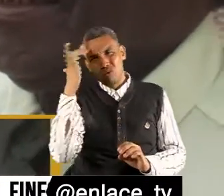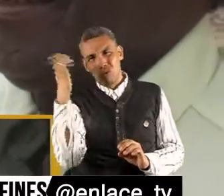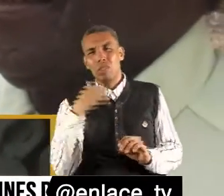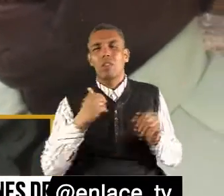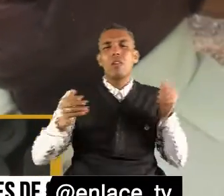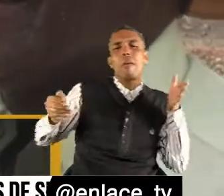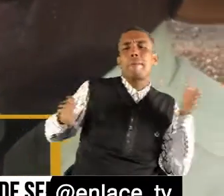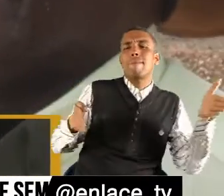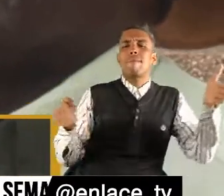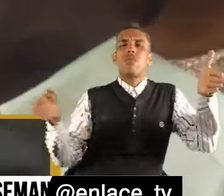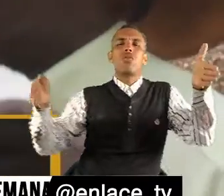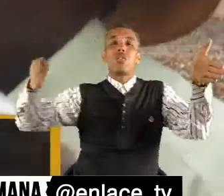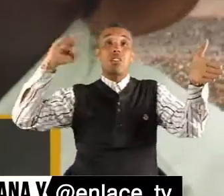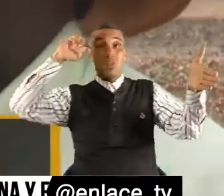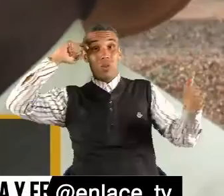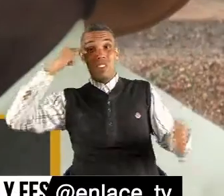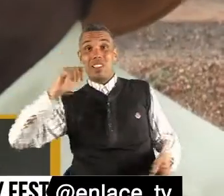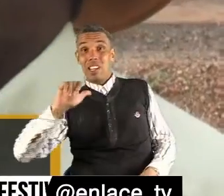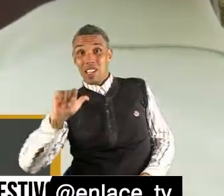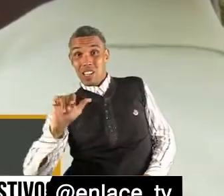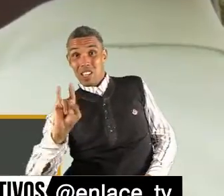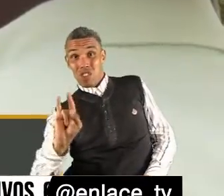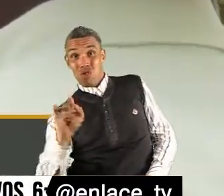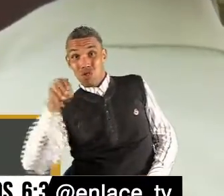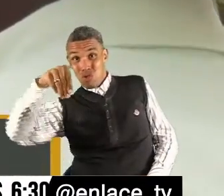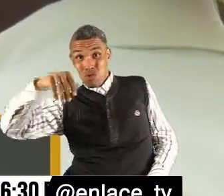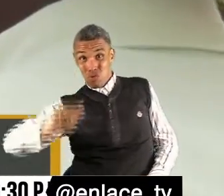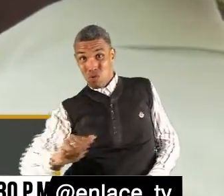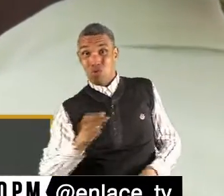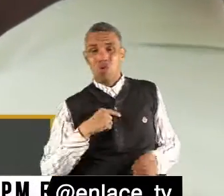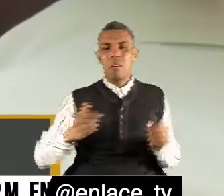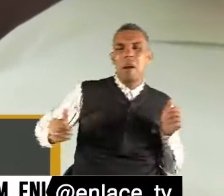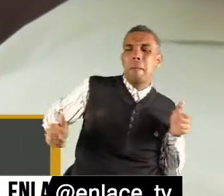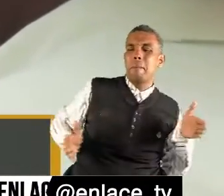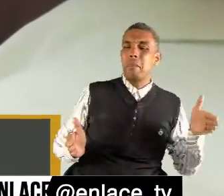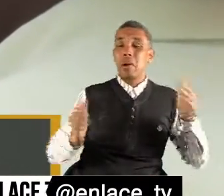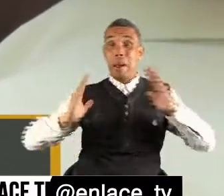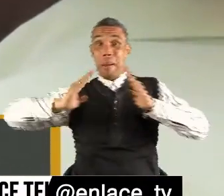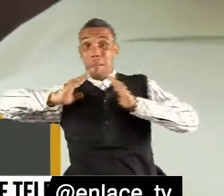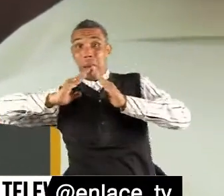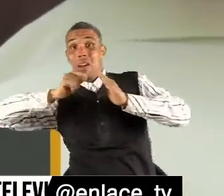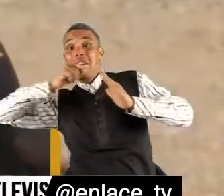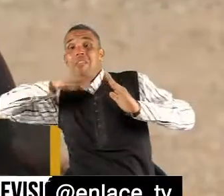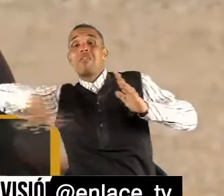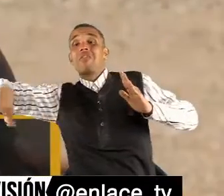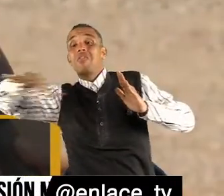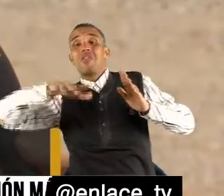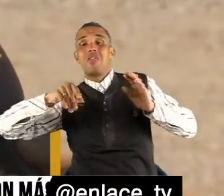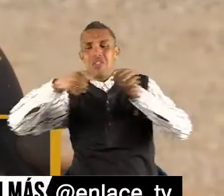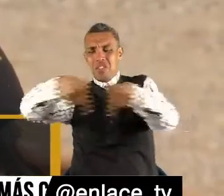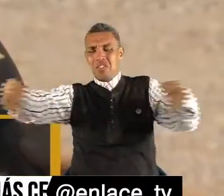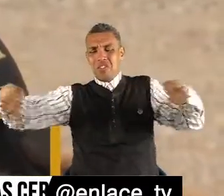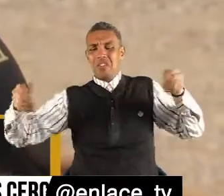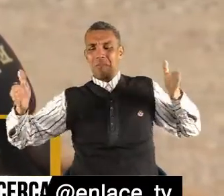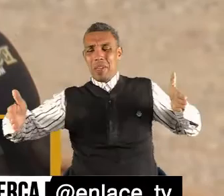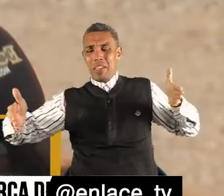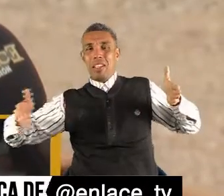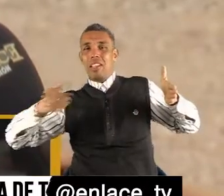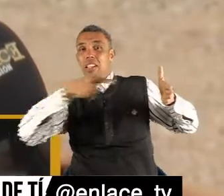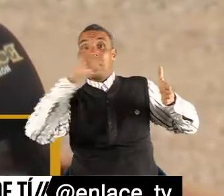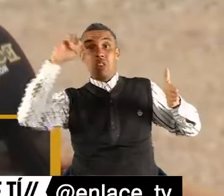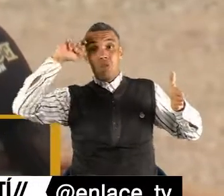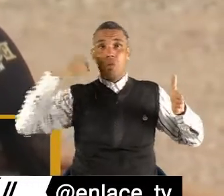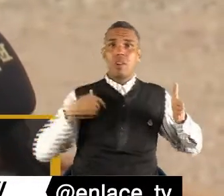la Gran Vía Yuma. Según el denunciante, el paso de la vía acabó con el patio de su casa y con los cultivos que allí tenía. Derribaron